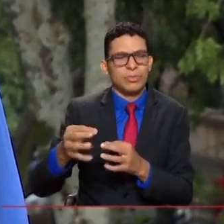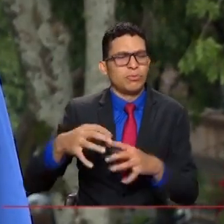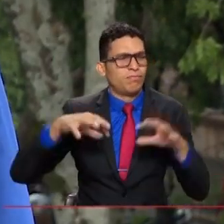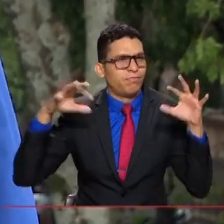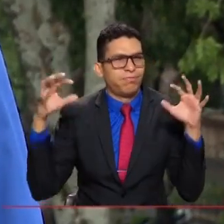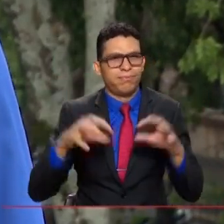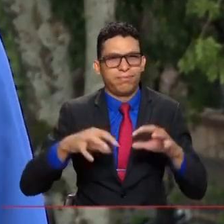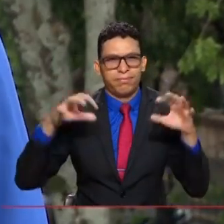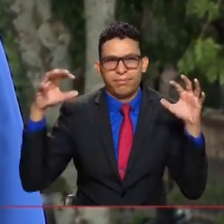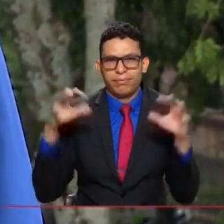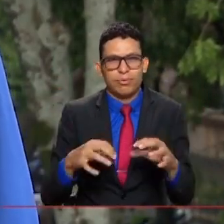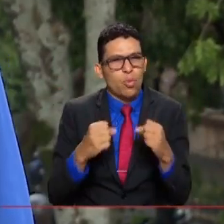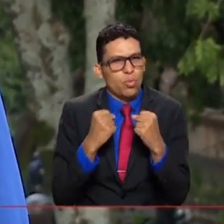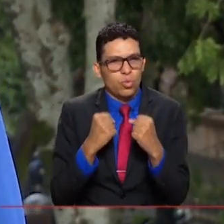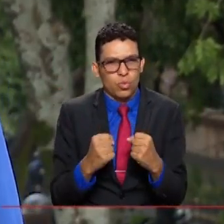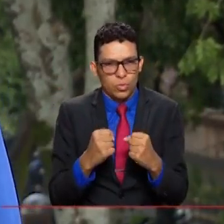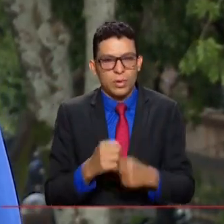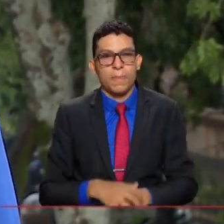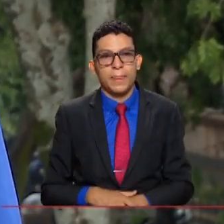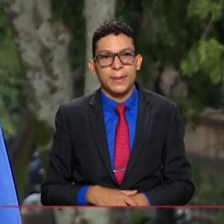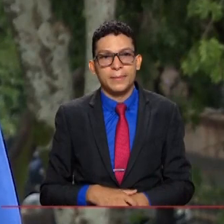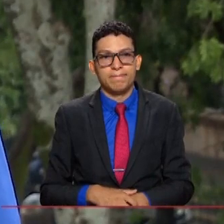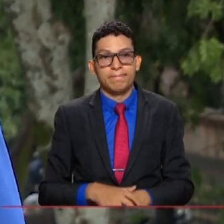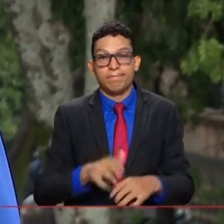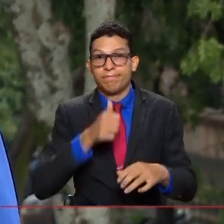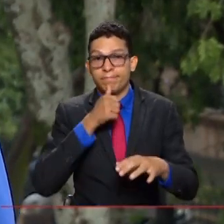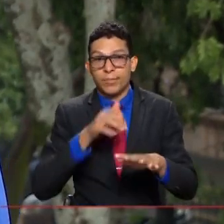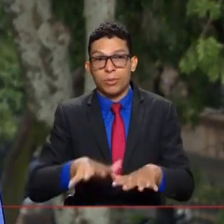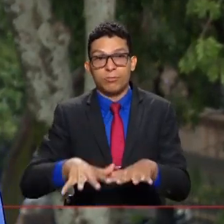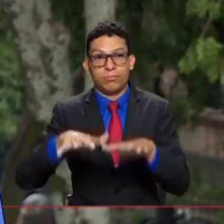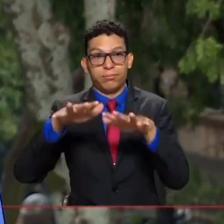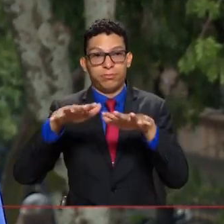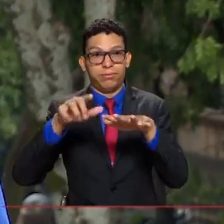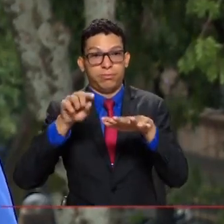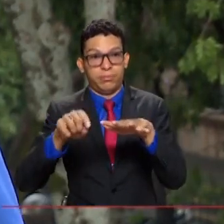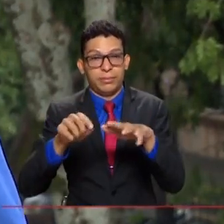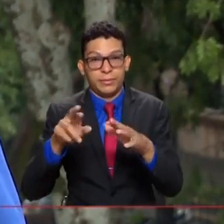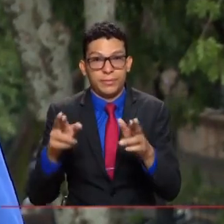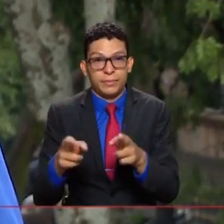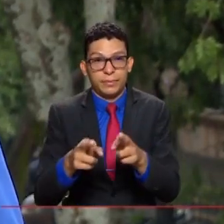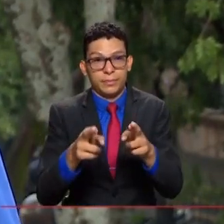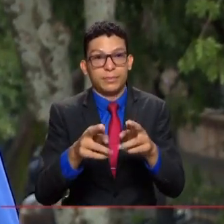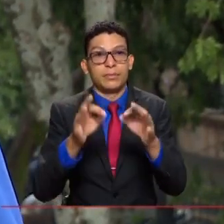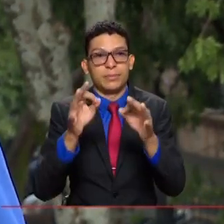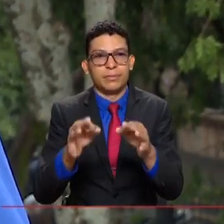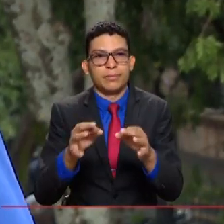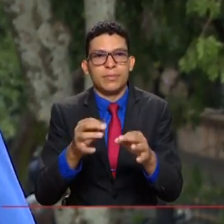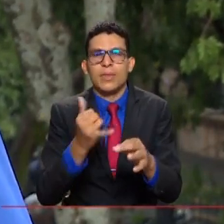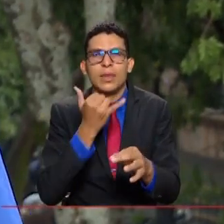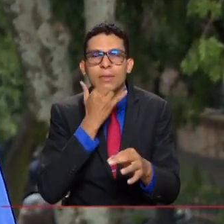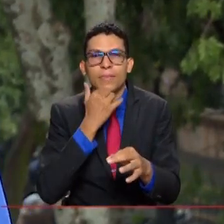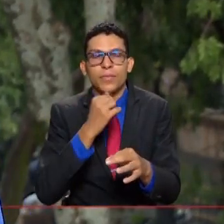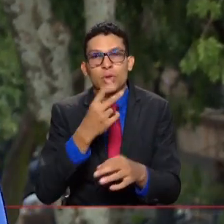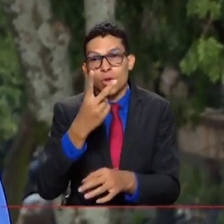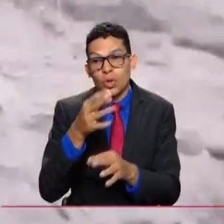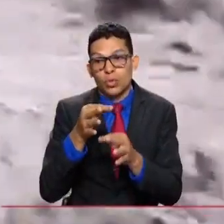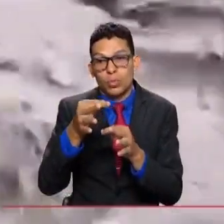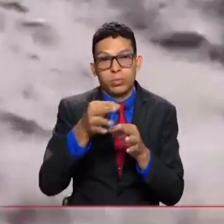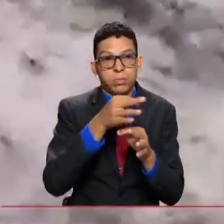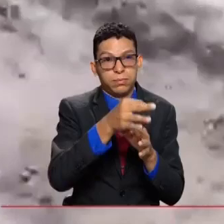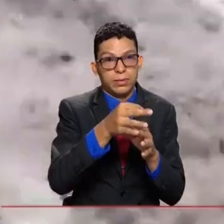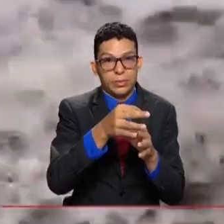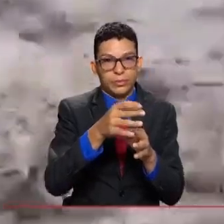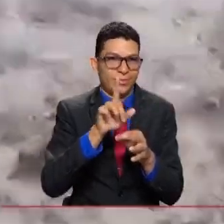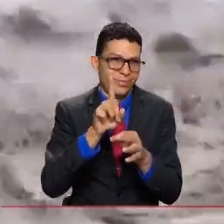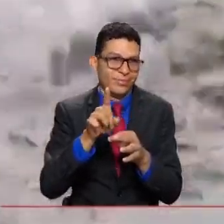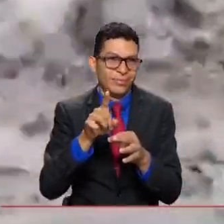los últimos días fuerte, causó la creciente del río. Y esto causó que dos veredas que se comunican,